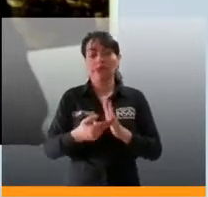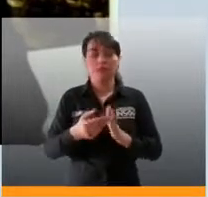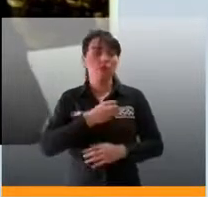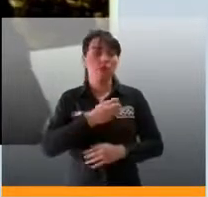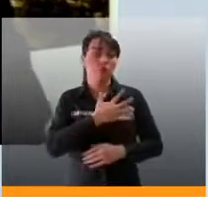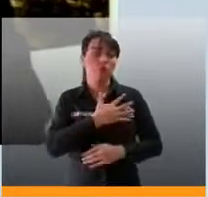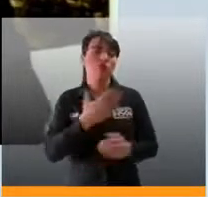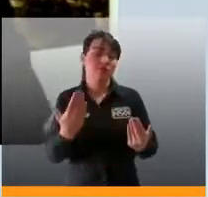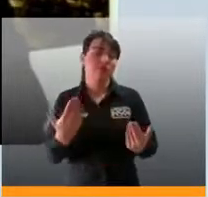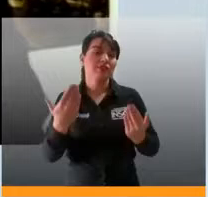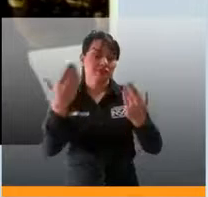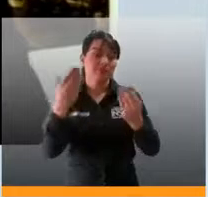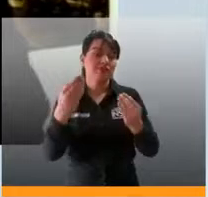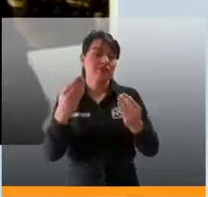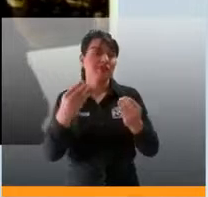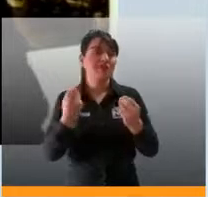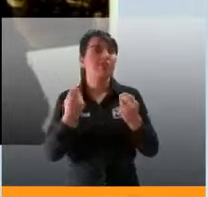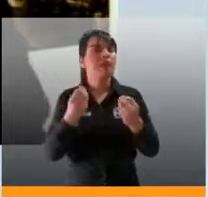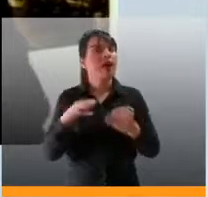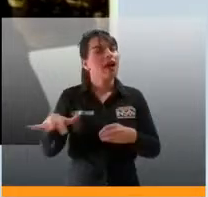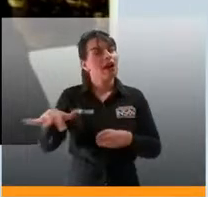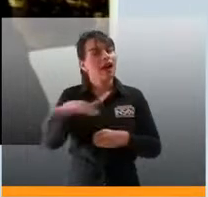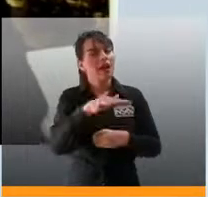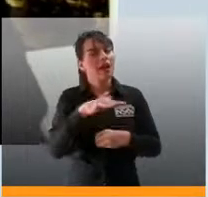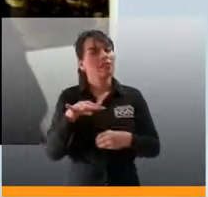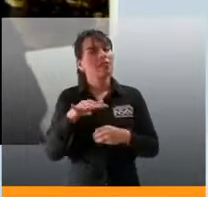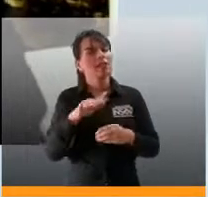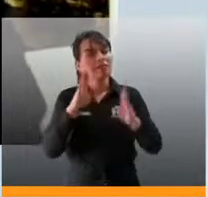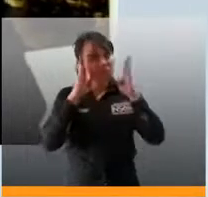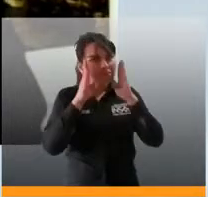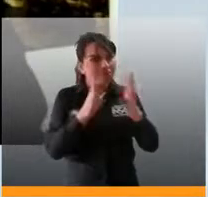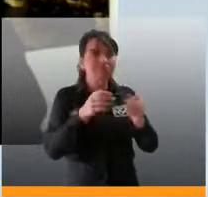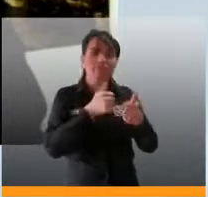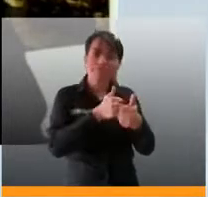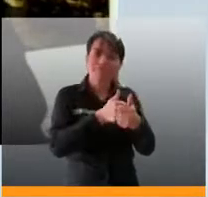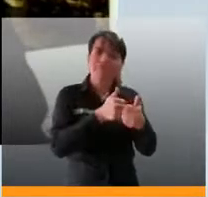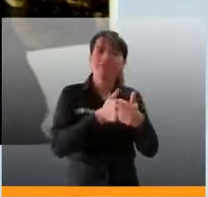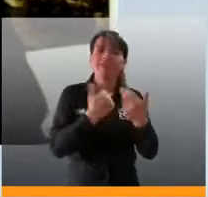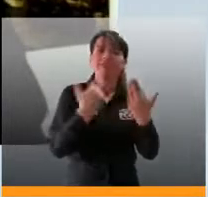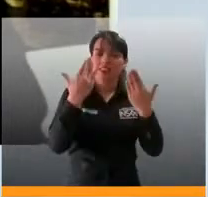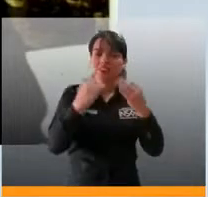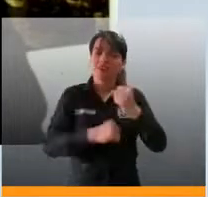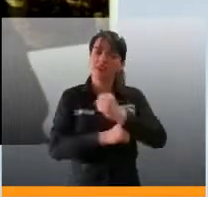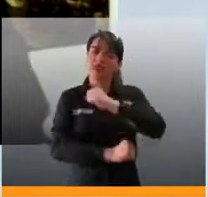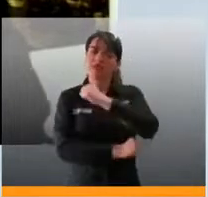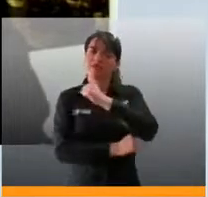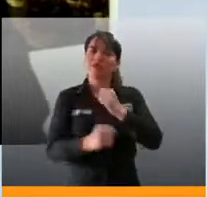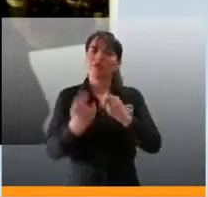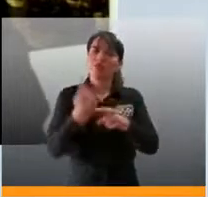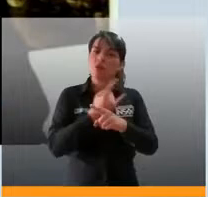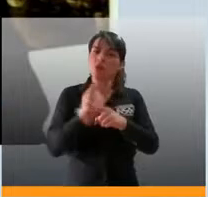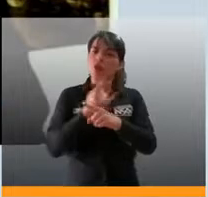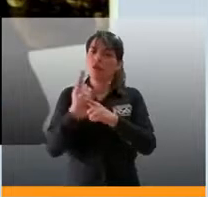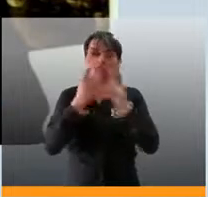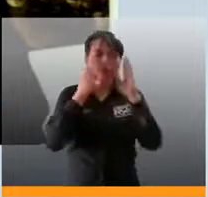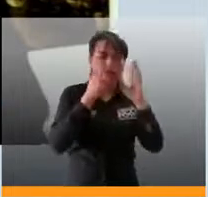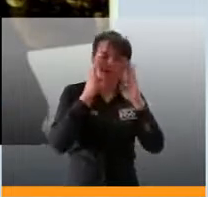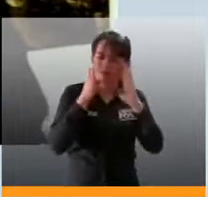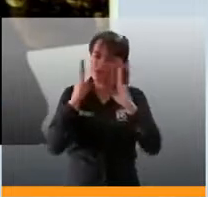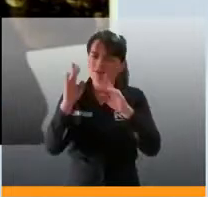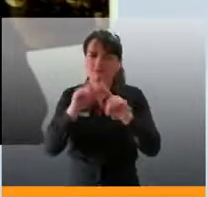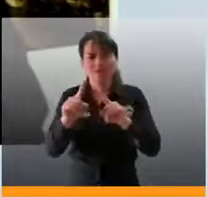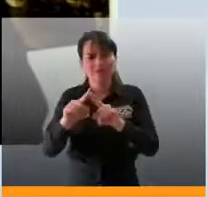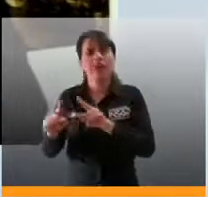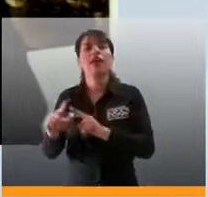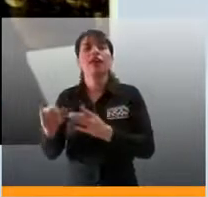oportunidad, ha sido una fortaleza utilizar todos los canales que tenemos, y bueno, eso creo que nos ha